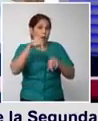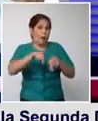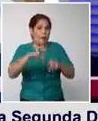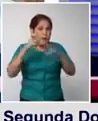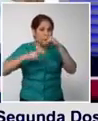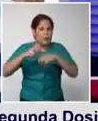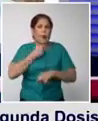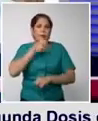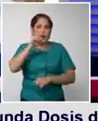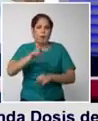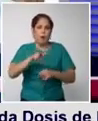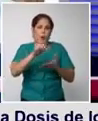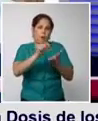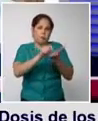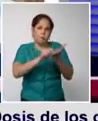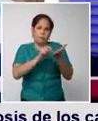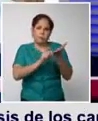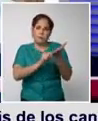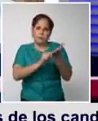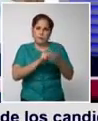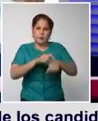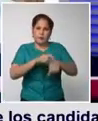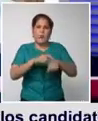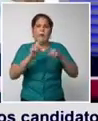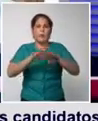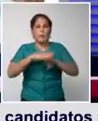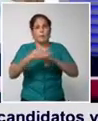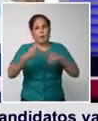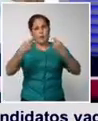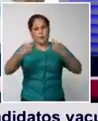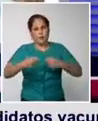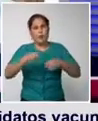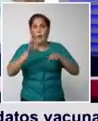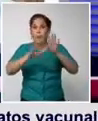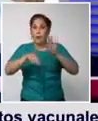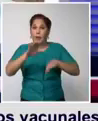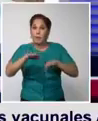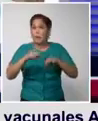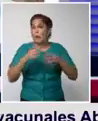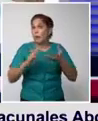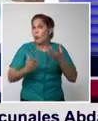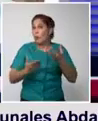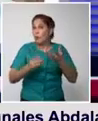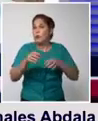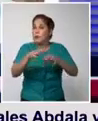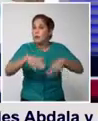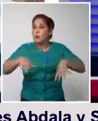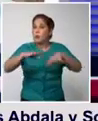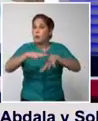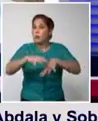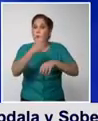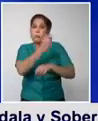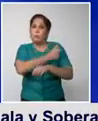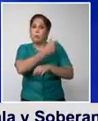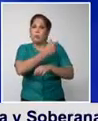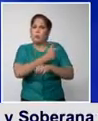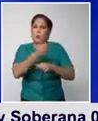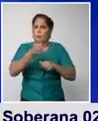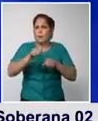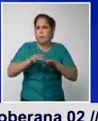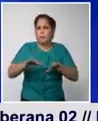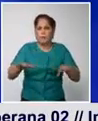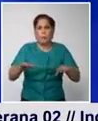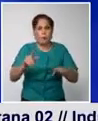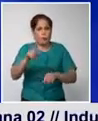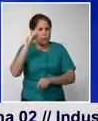evaluar en el tiempo y tomar decisiones. También depende de cómo se esté comportando la transmisión del virus. Usted, que es un